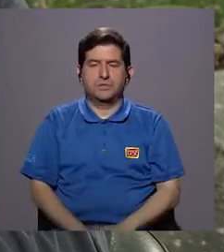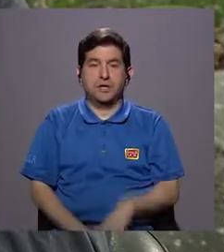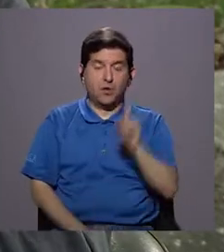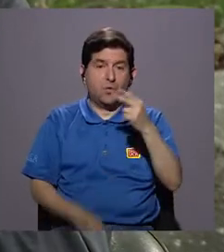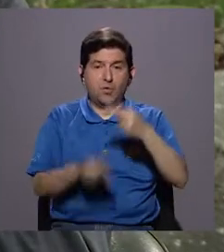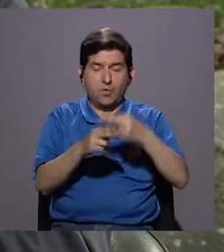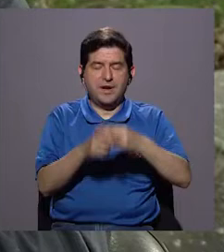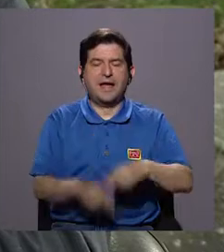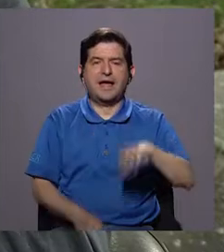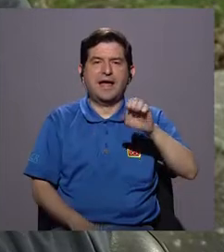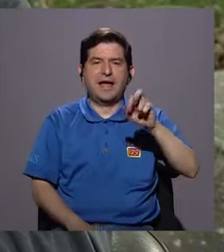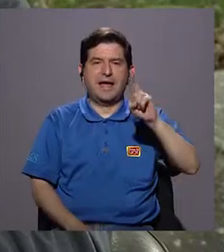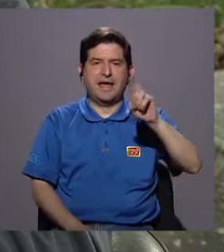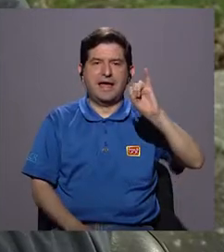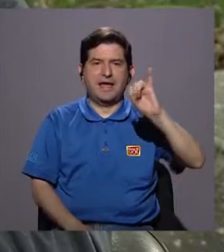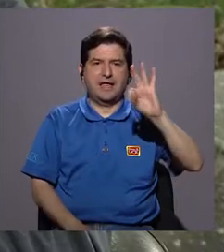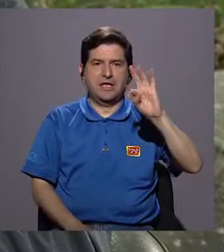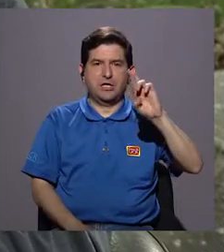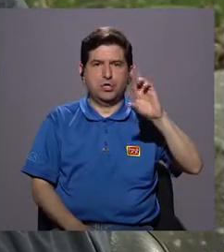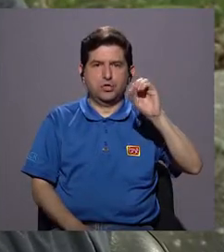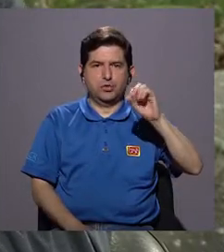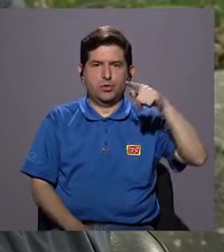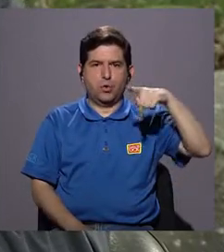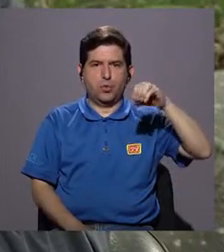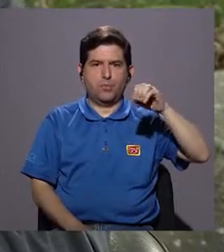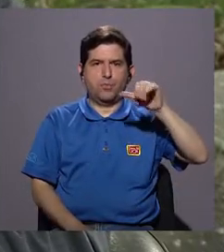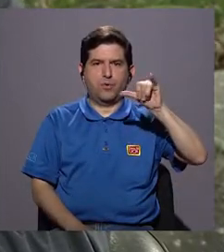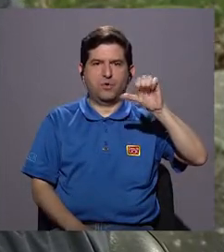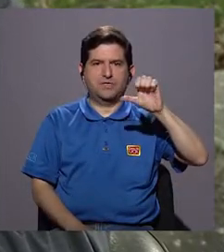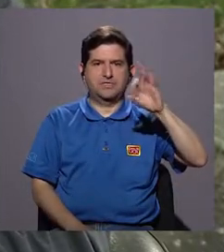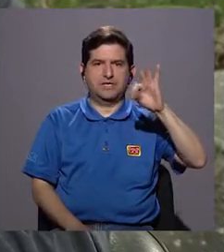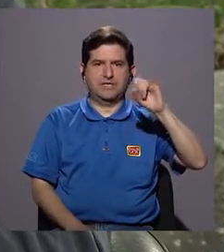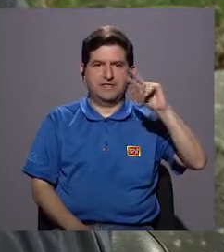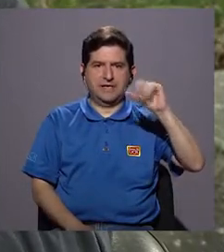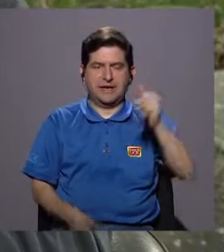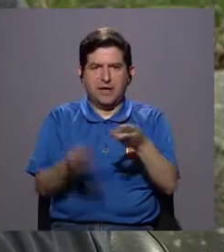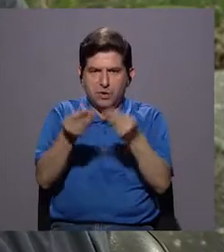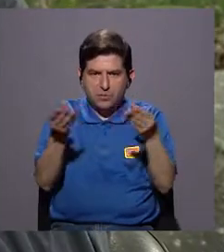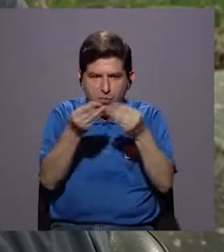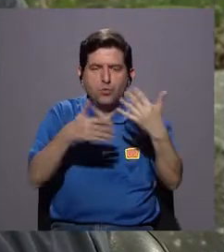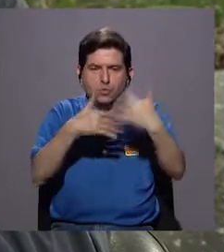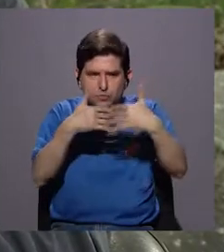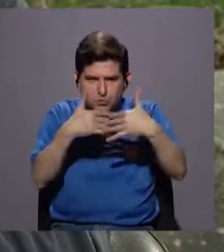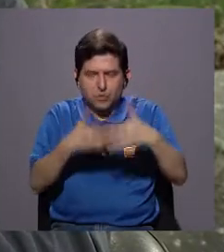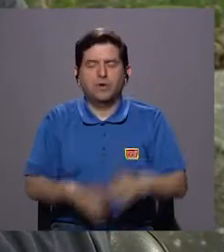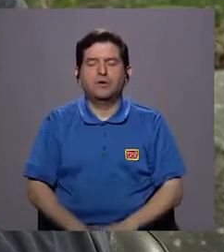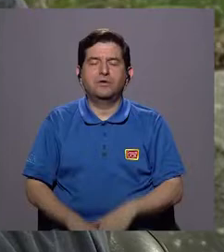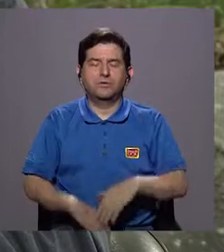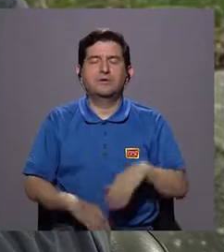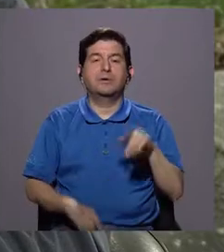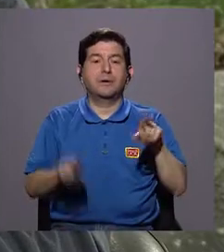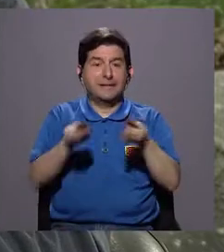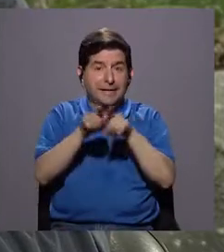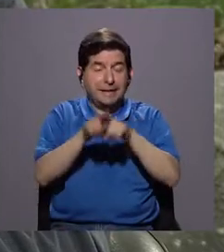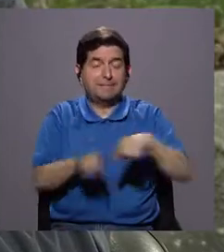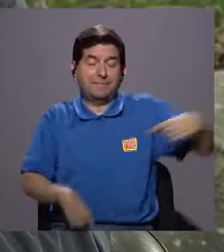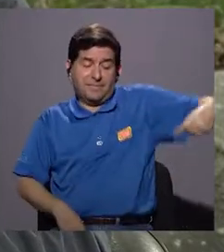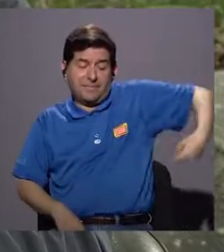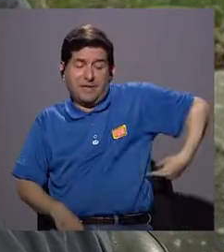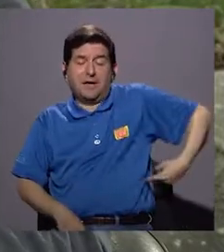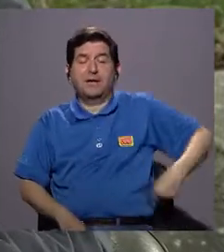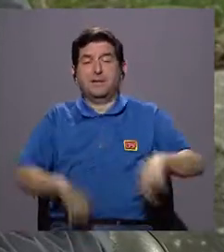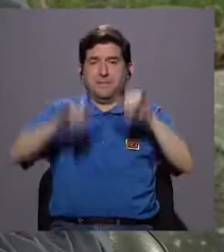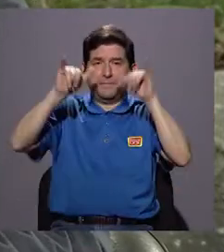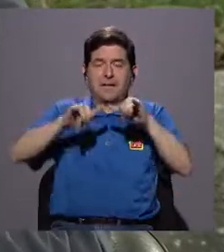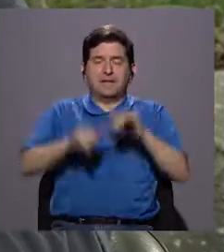hormona que se llama eritropoyetina, que es la que manda una señal a la médula ósea para que se produzca sangre, pero también el riñón, dentro de sus habilidades, es el encargado de